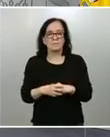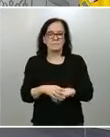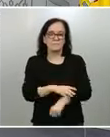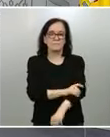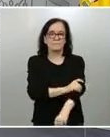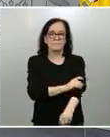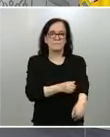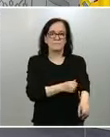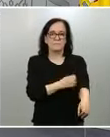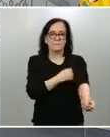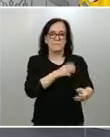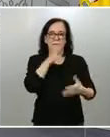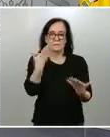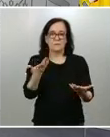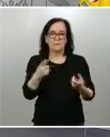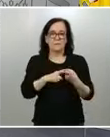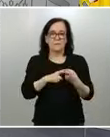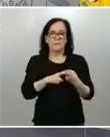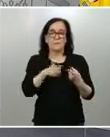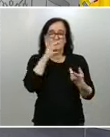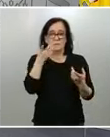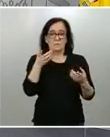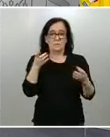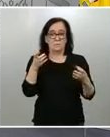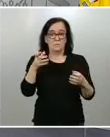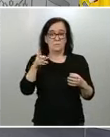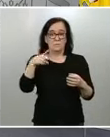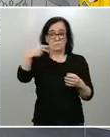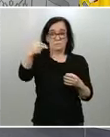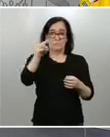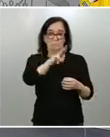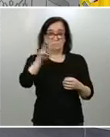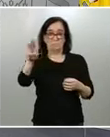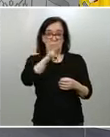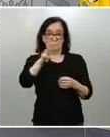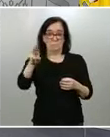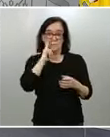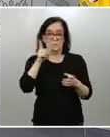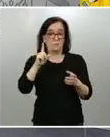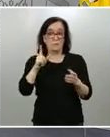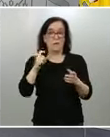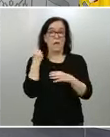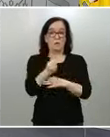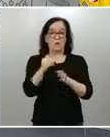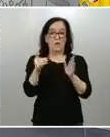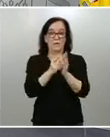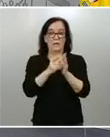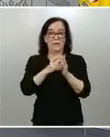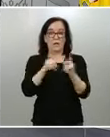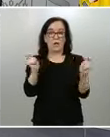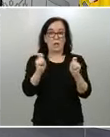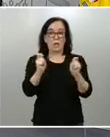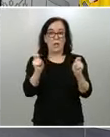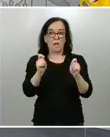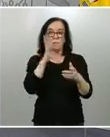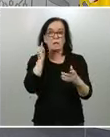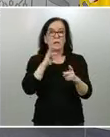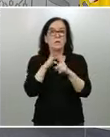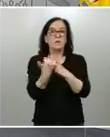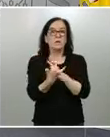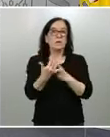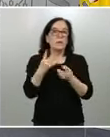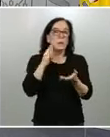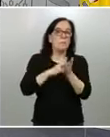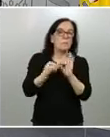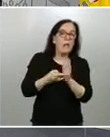negativa del partido popular apoyar el decreto de alarma si el gobierno tiene algún tipo de plan veo bis